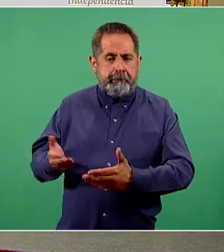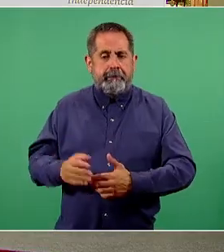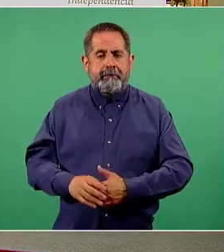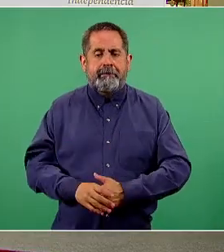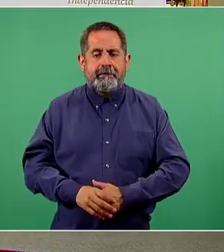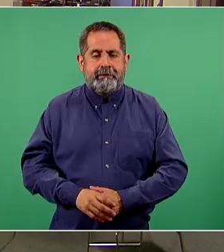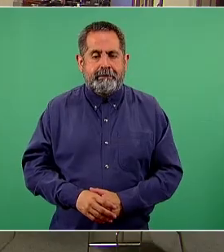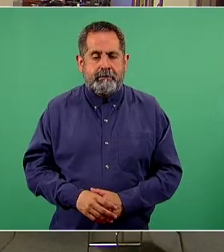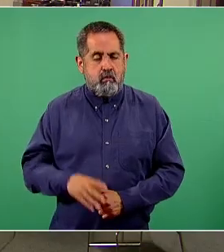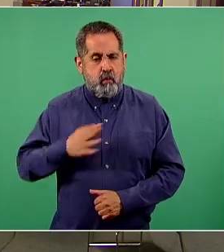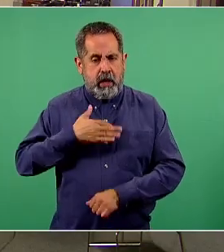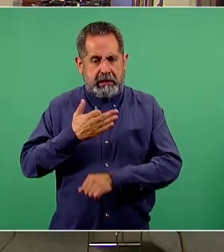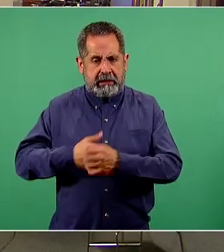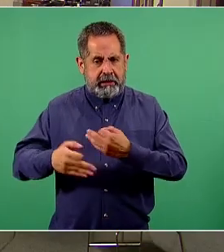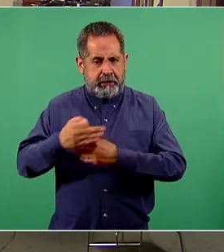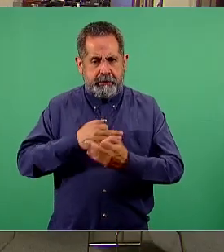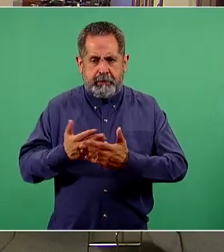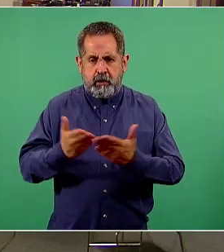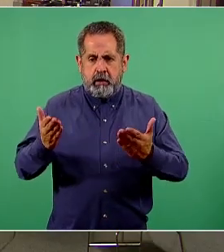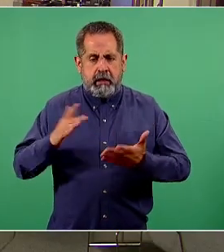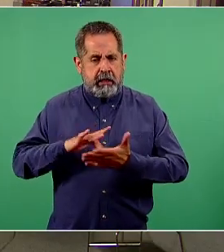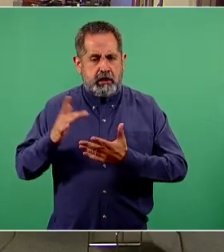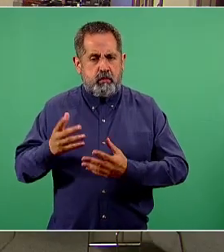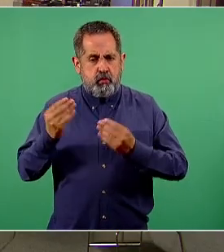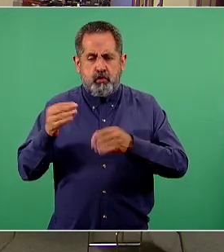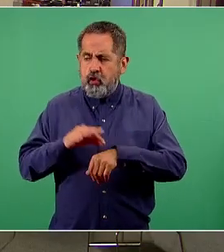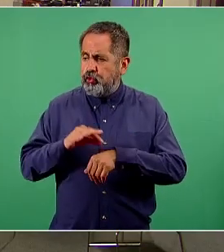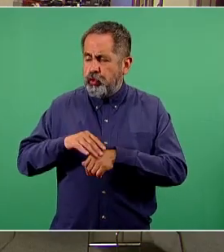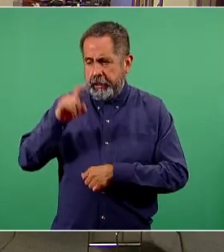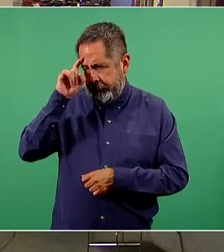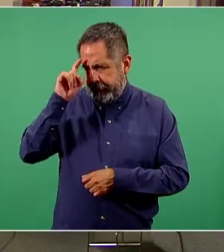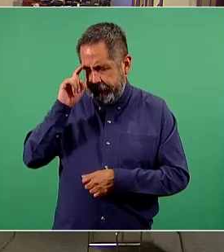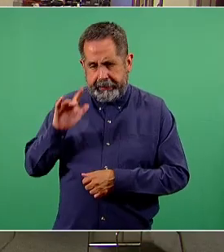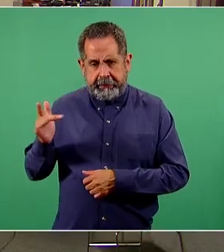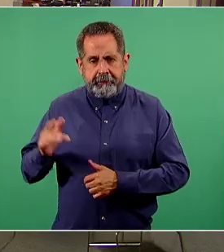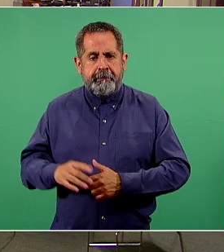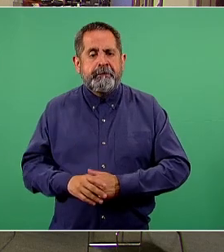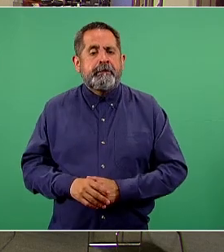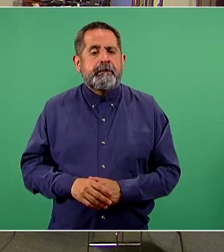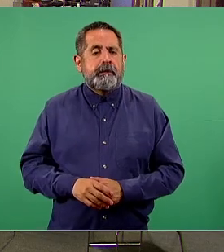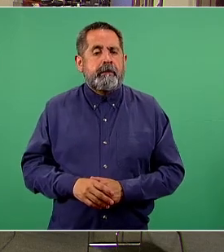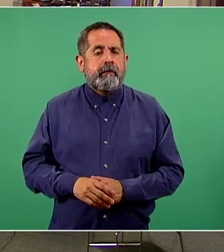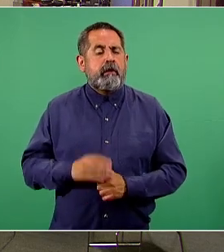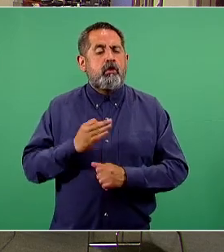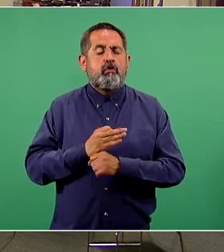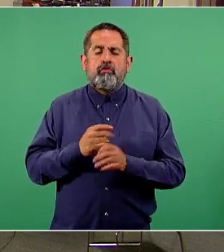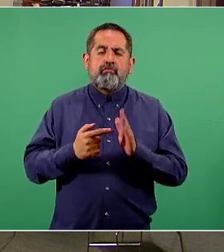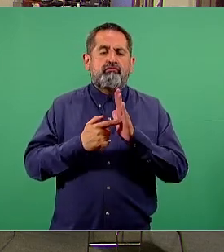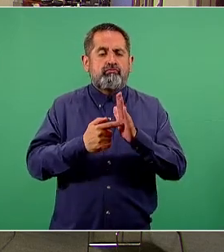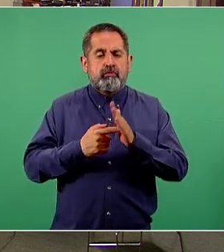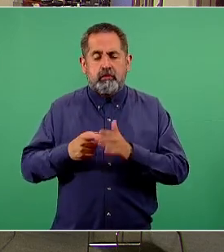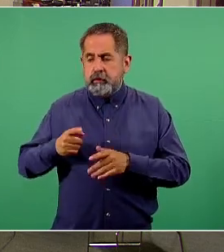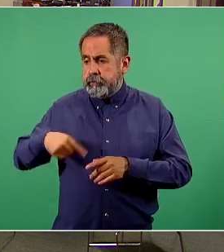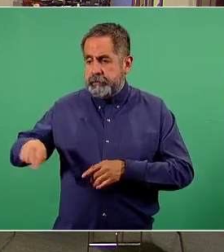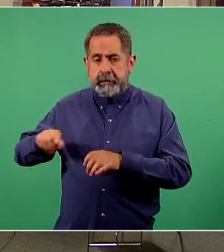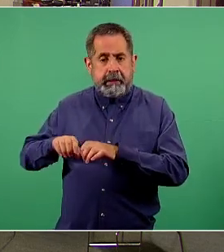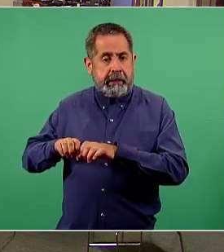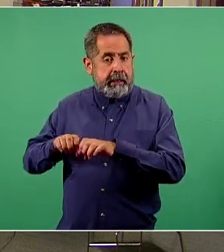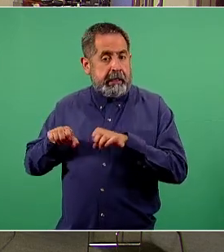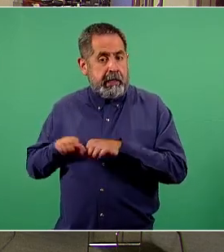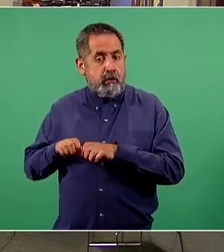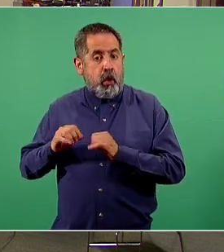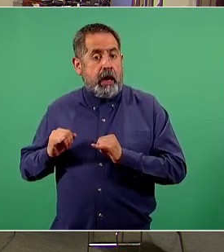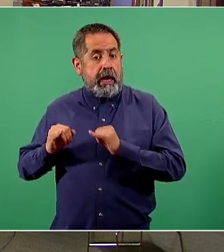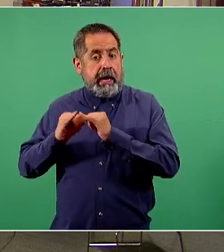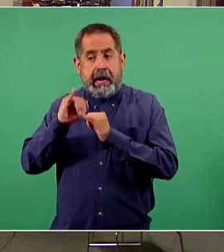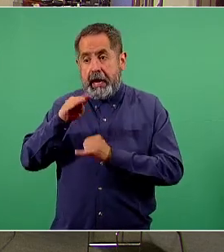Víctor. Muy buenas tardes a todos. Muchas gracias, doctor Gatell. Vamos a presentar un estudio que realizó el Instituto Mexicano del